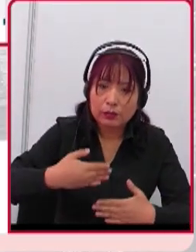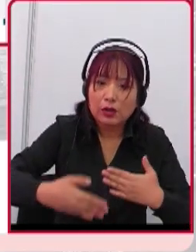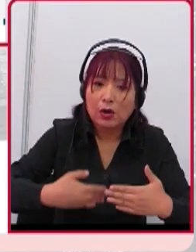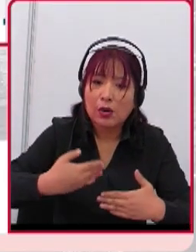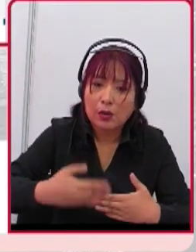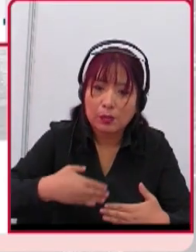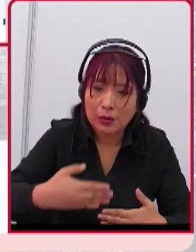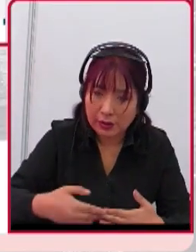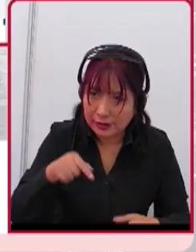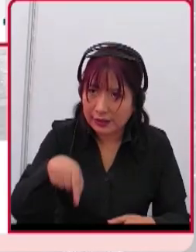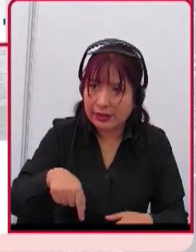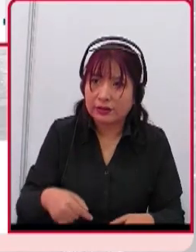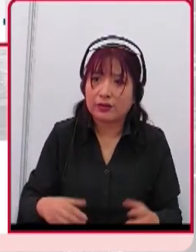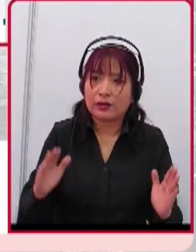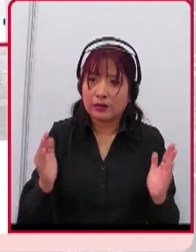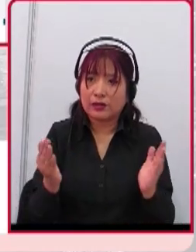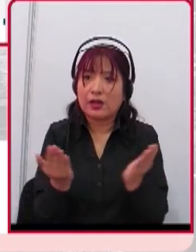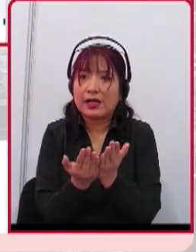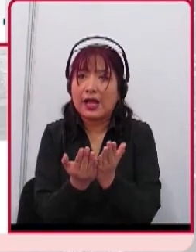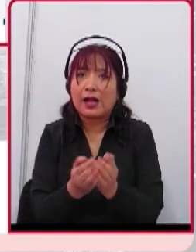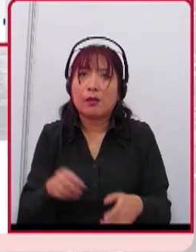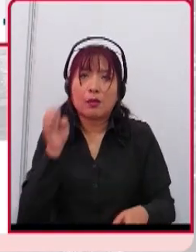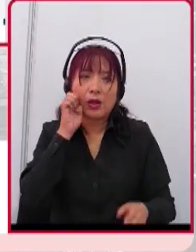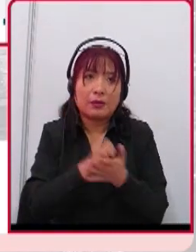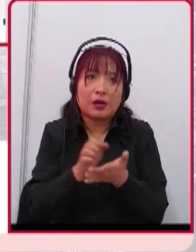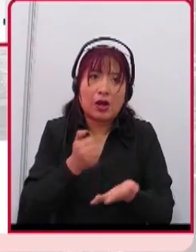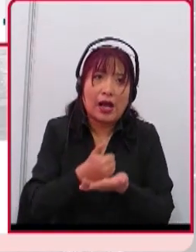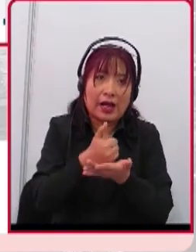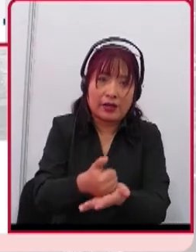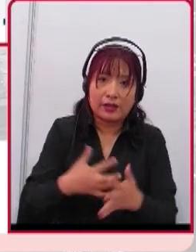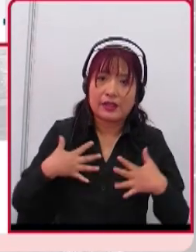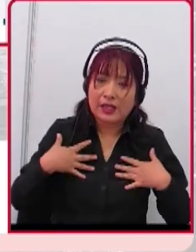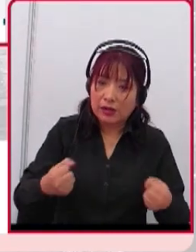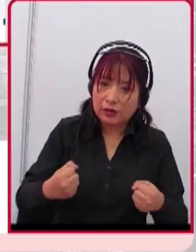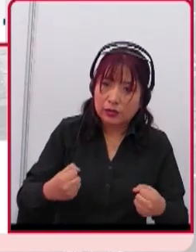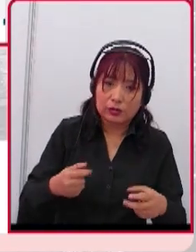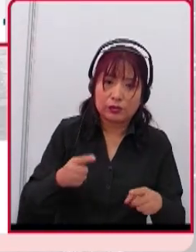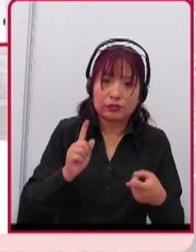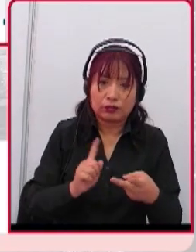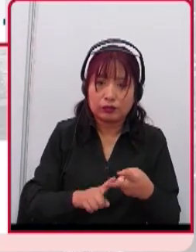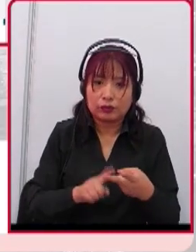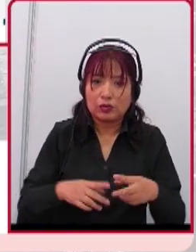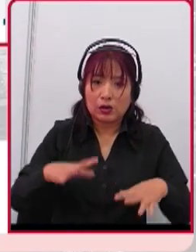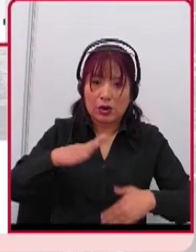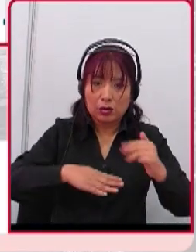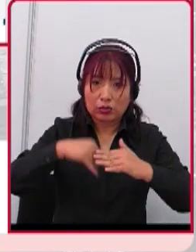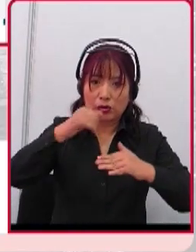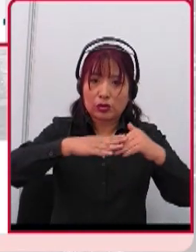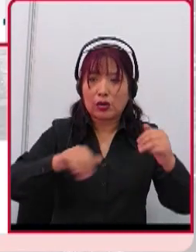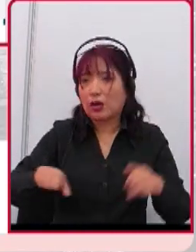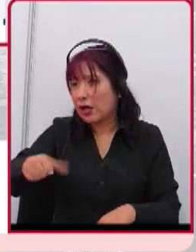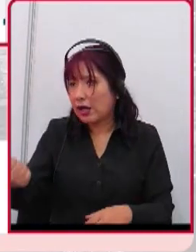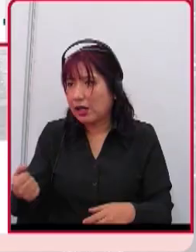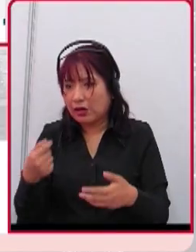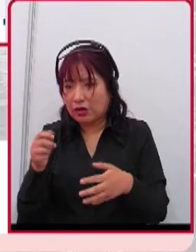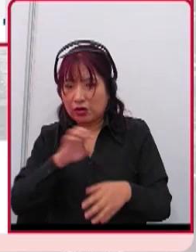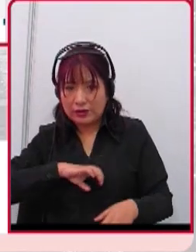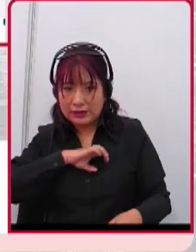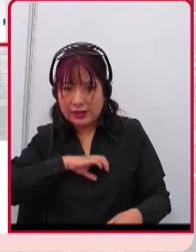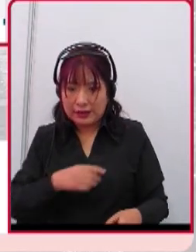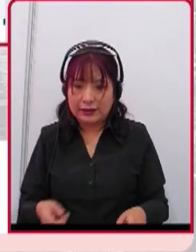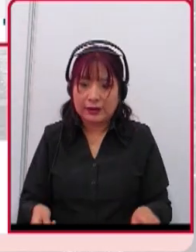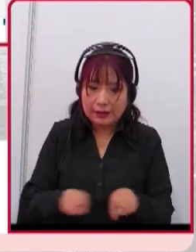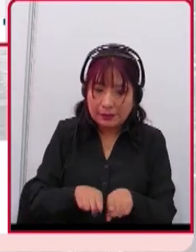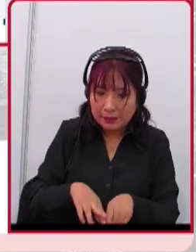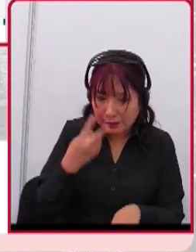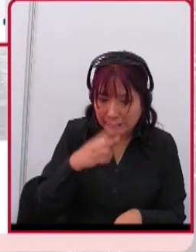brechas, en lo que viene a ser salud, infraestructura, entre otros aspectos. Es más, a través de la declaración anual